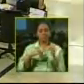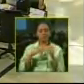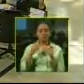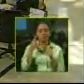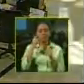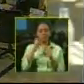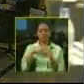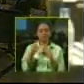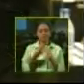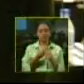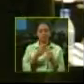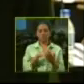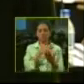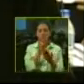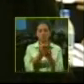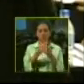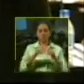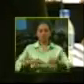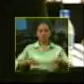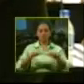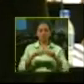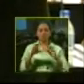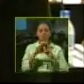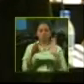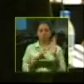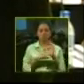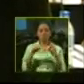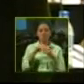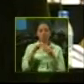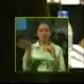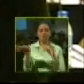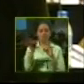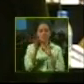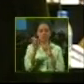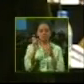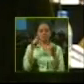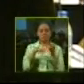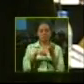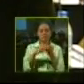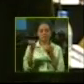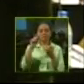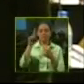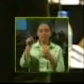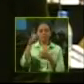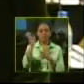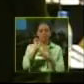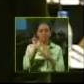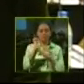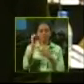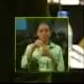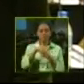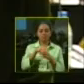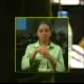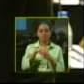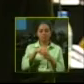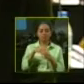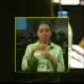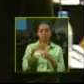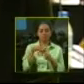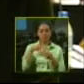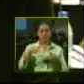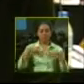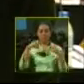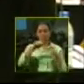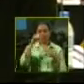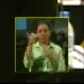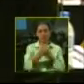nosotros hayamos llegado aquí a la Asamblea Constituyente en representación de los miles y millones de ecuatorianos en el extranjero, hemos tenido